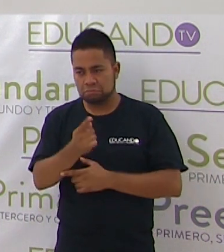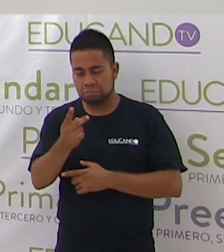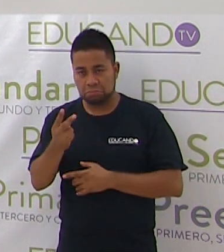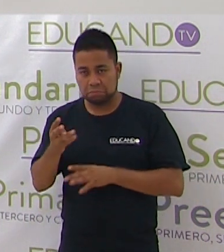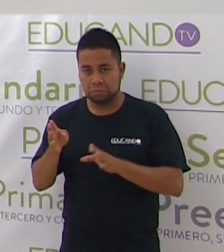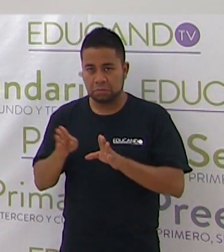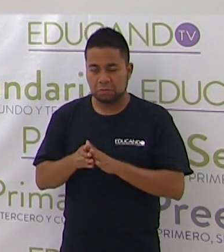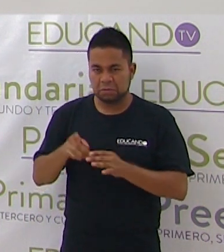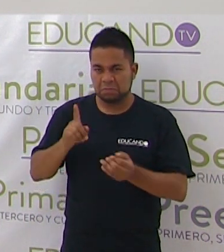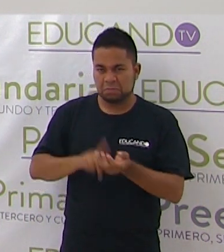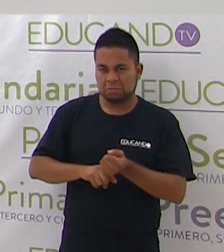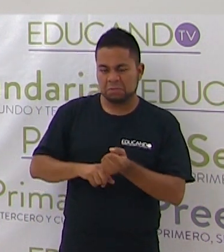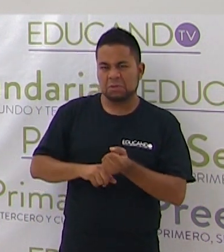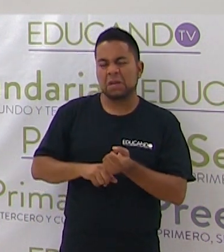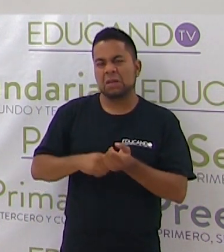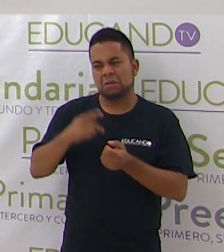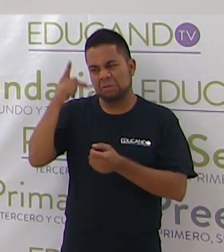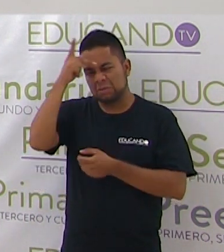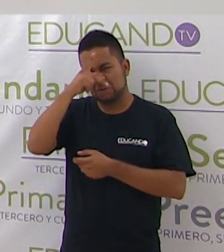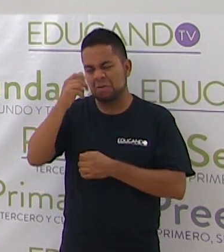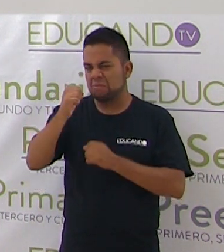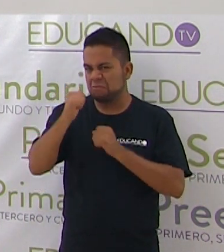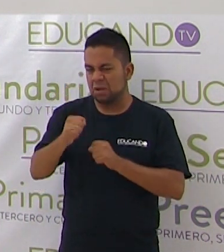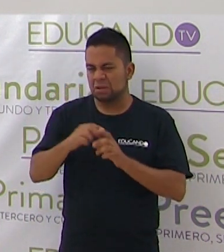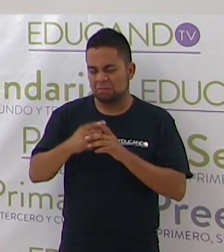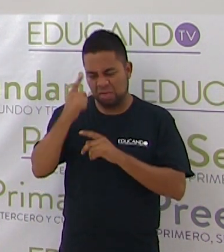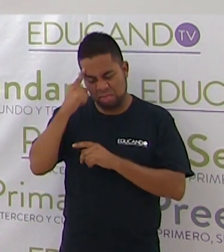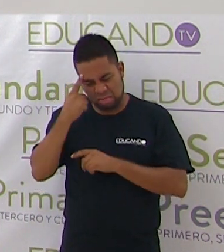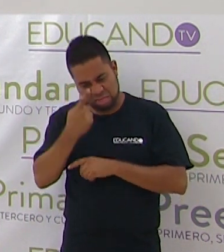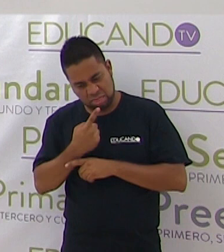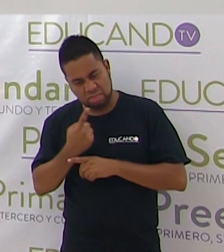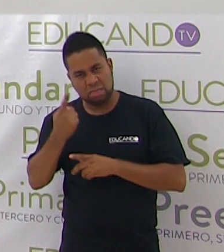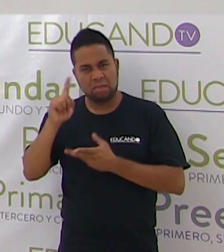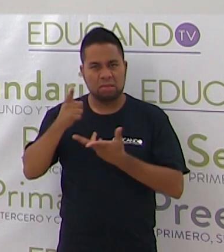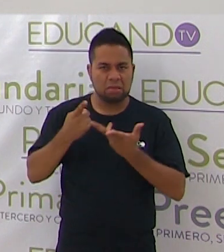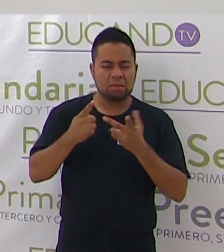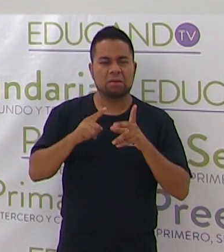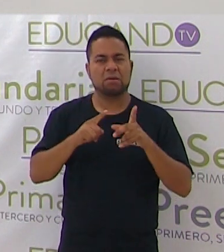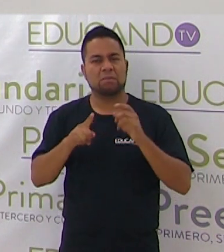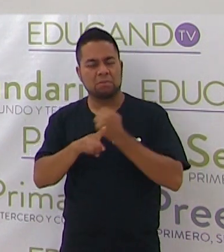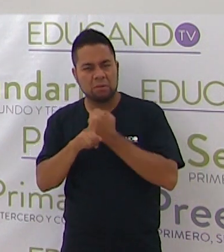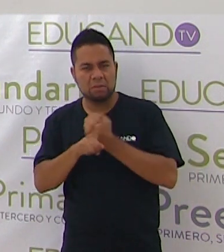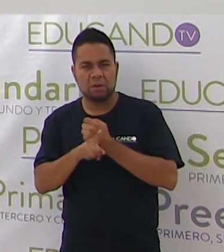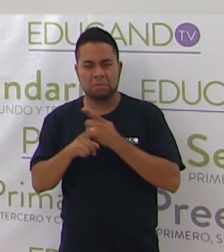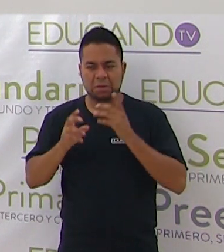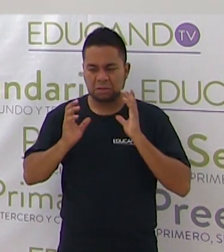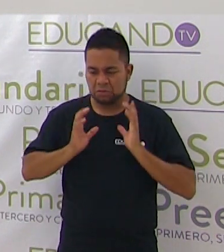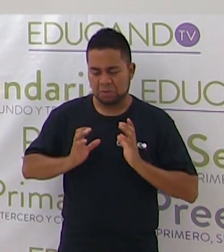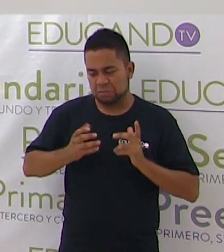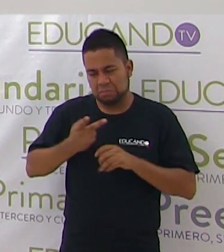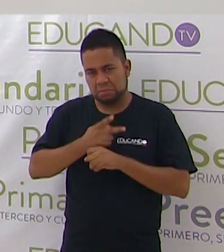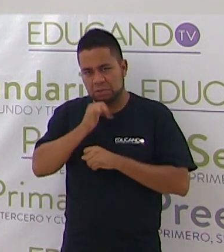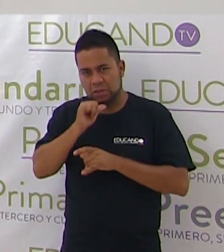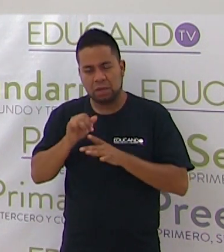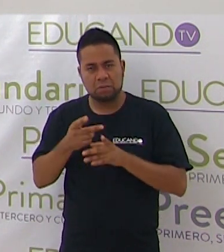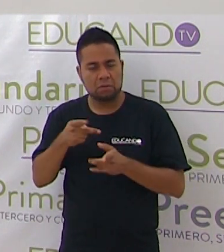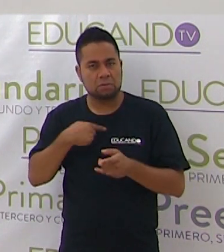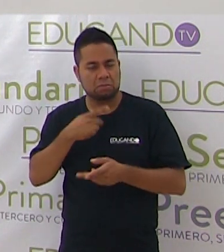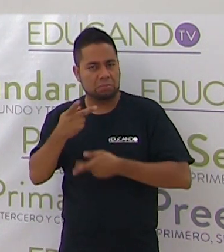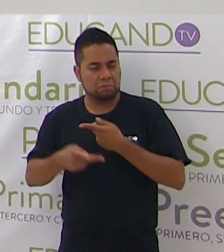dolor psicológico que físico y nos preguntamos por qué se permitió el abuso sin sanciones y